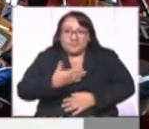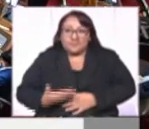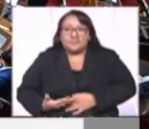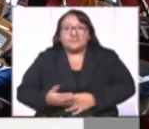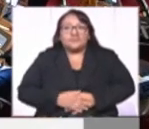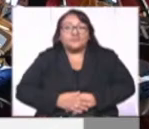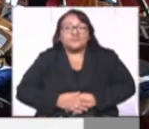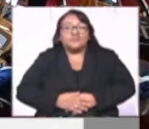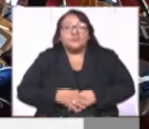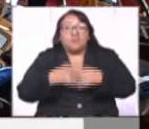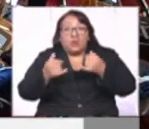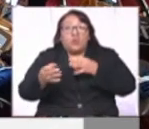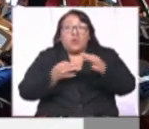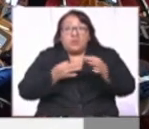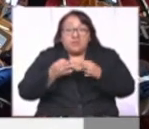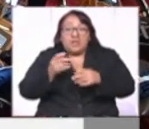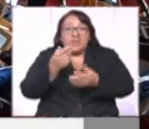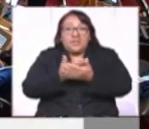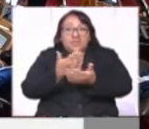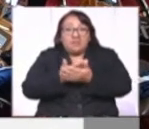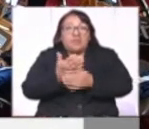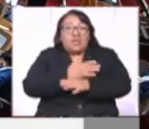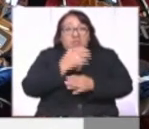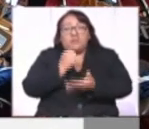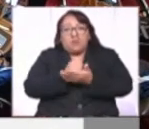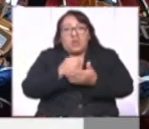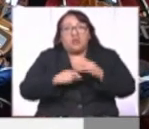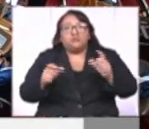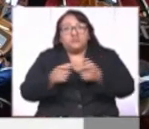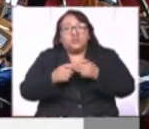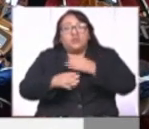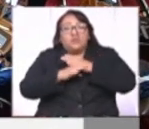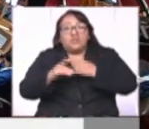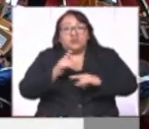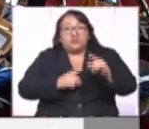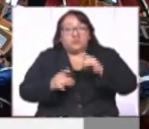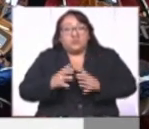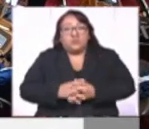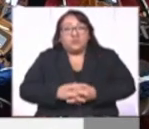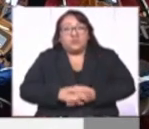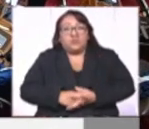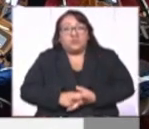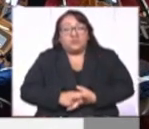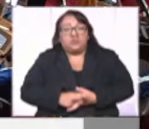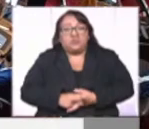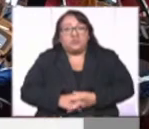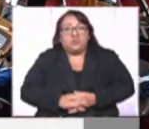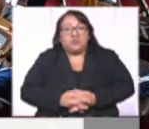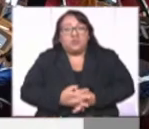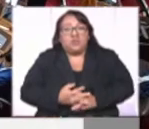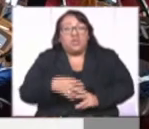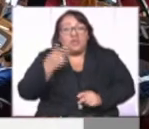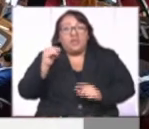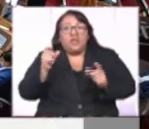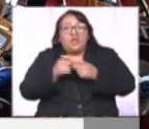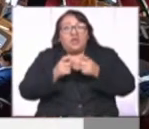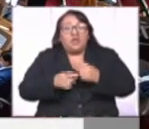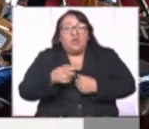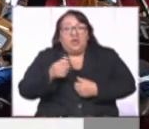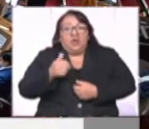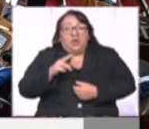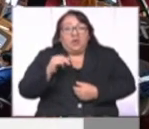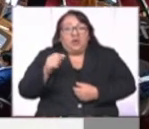a sustentar el dictamen que fuera aprobado en la Comisión de Defensa del Consumidor. Esta es una iniciativa de la congresista Adriana